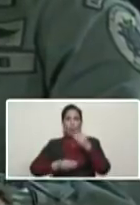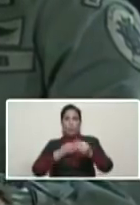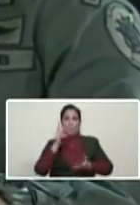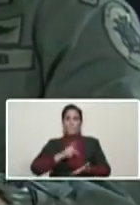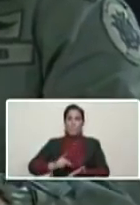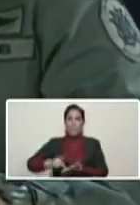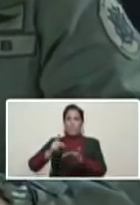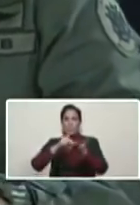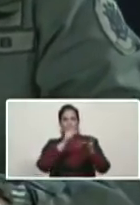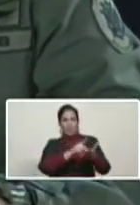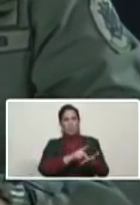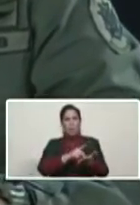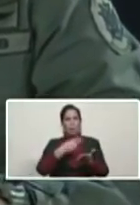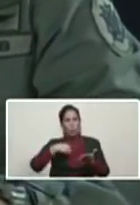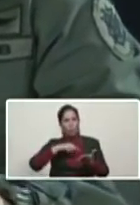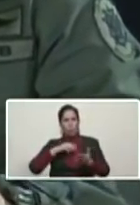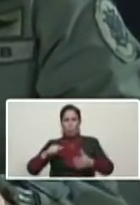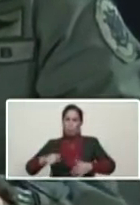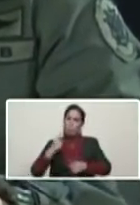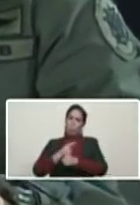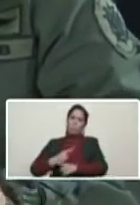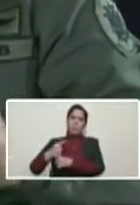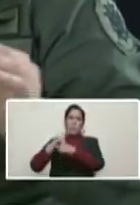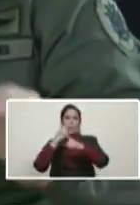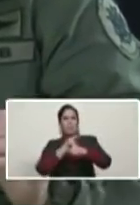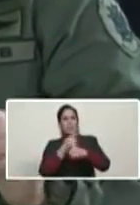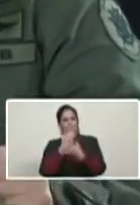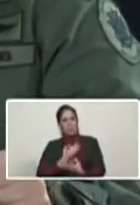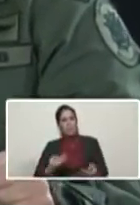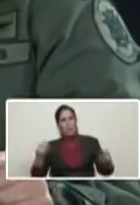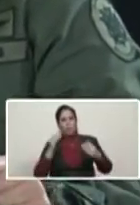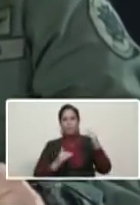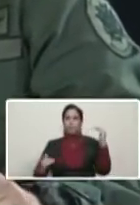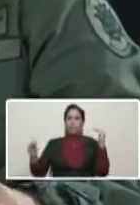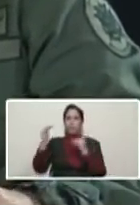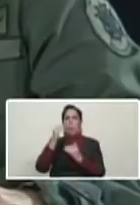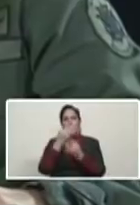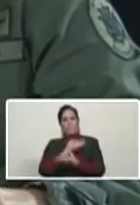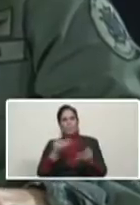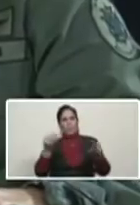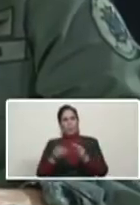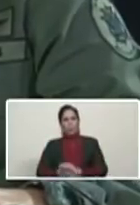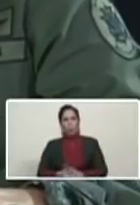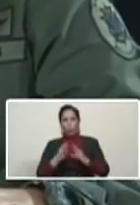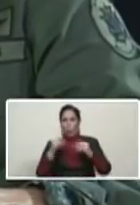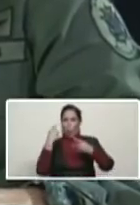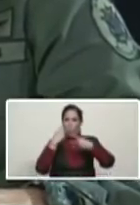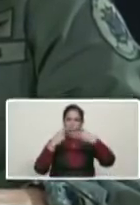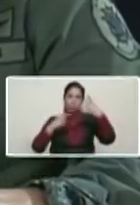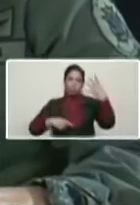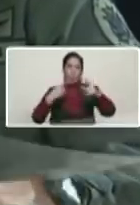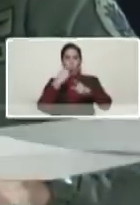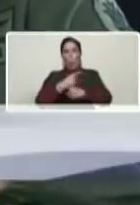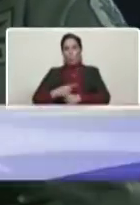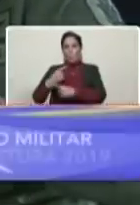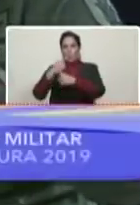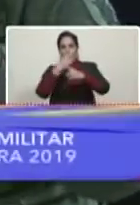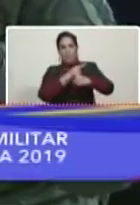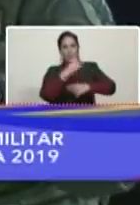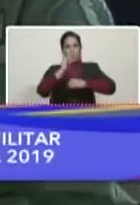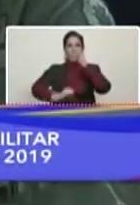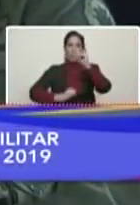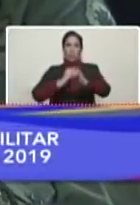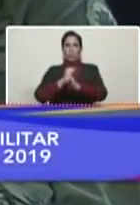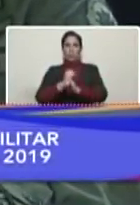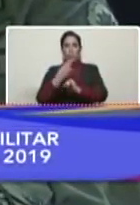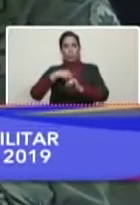quedado muy bien, de manera excelente, excepcional diría yo, en todas las competencias de índole internacional y que